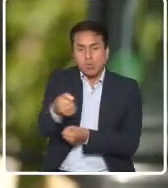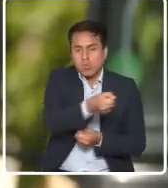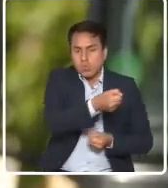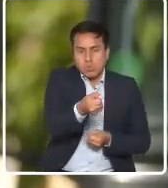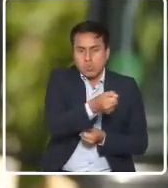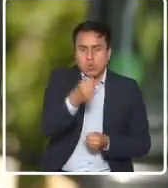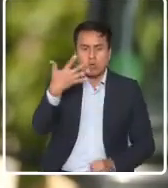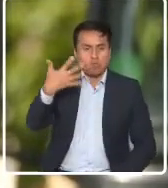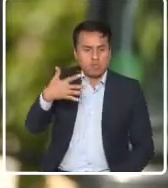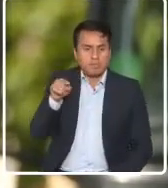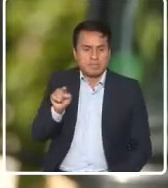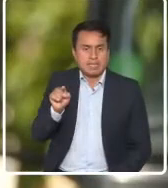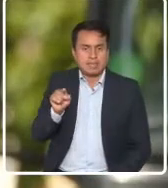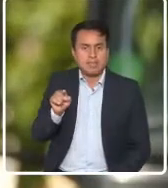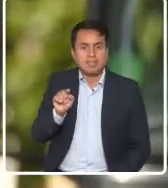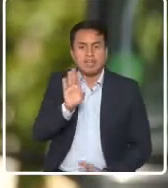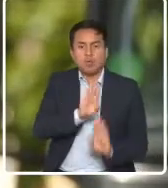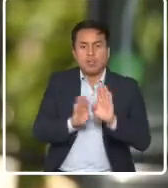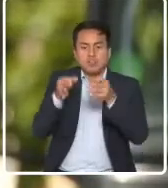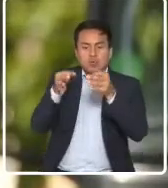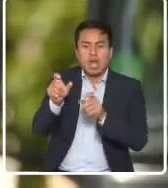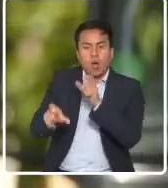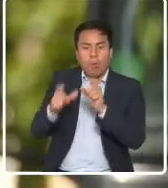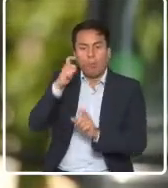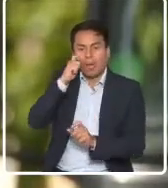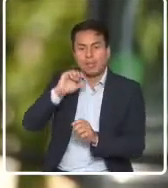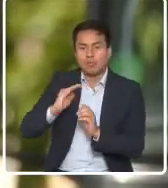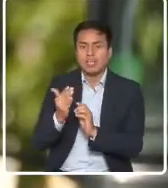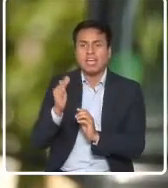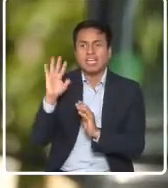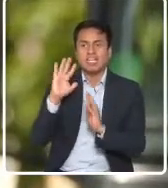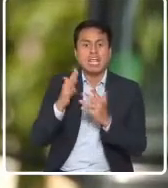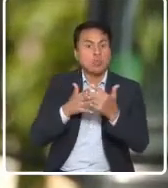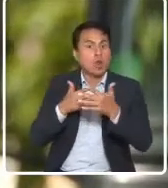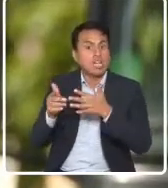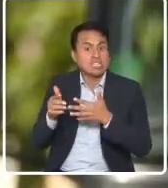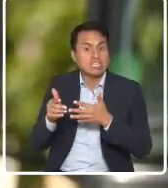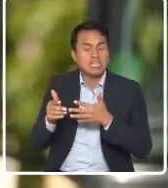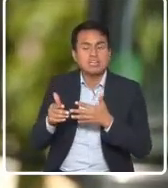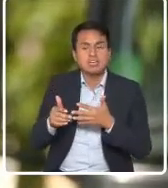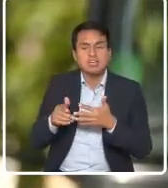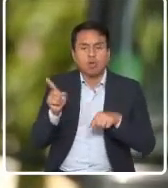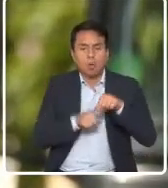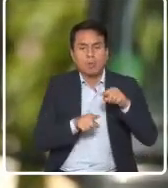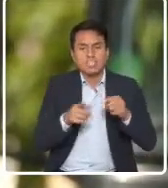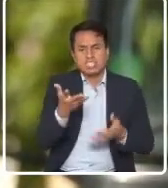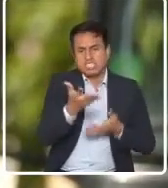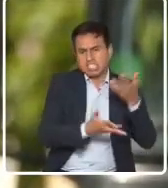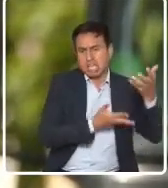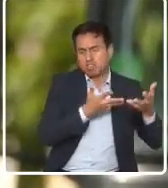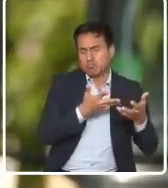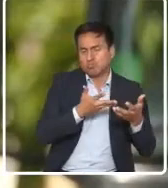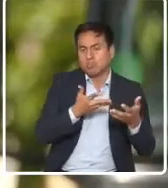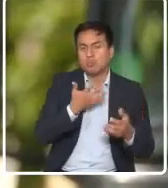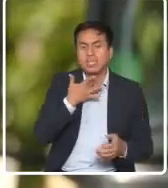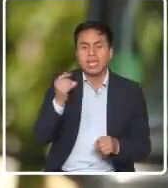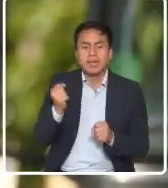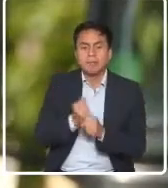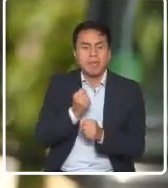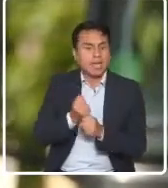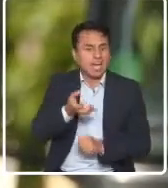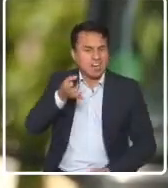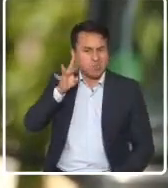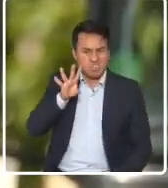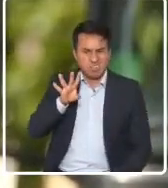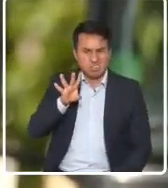es fundamental. Resguardan la seguridad humana, protegen la naturaleza, más allá del combate a los incendios. Porque su pega no es